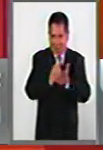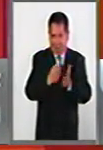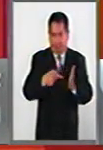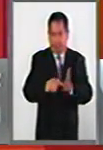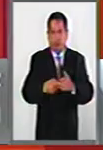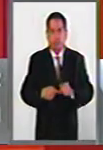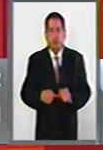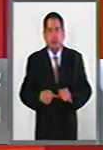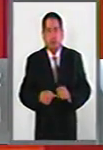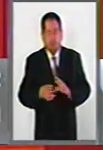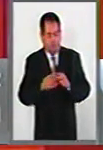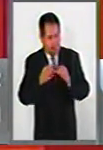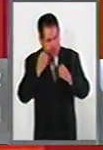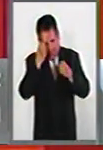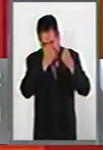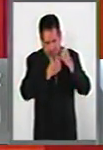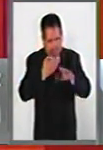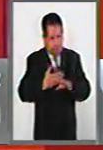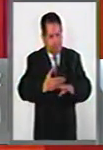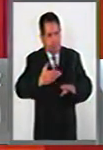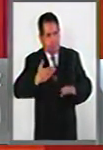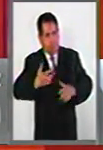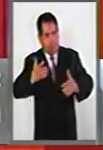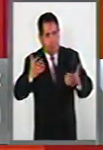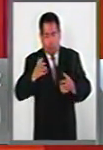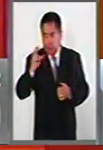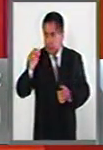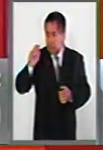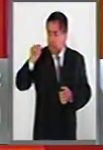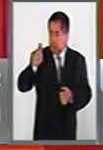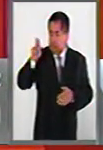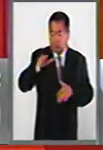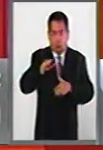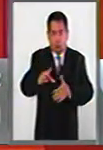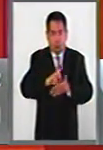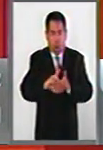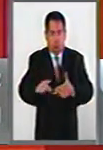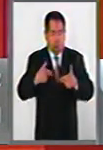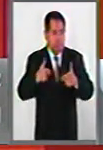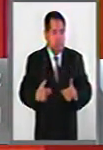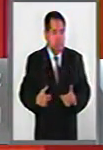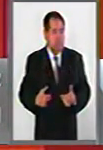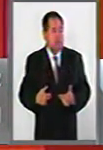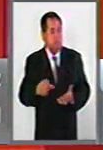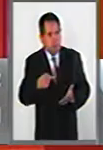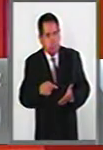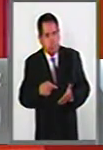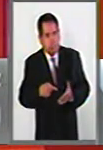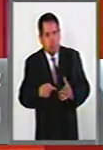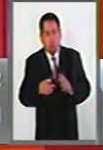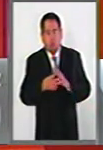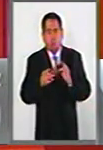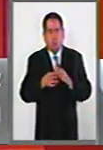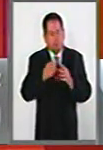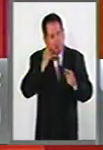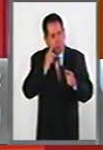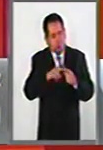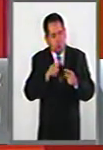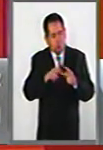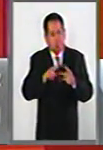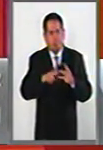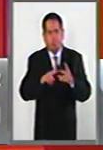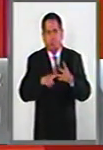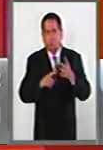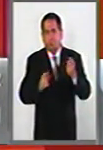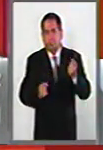Dice: el examen preliminar realizado por la ONU Derechos Humanos se derivan